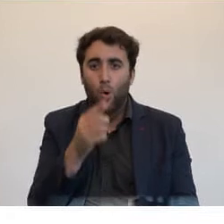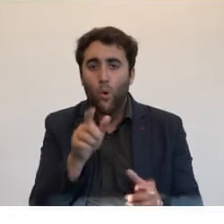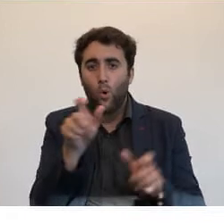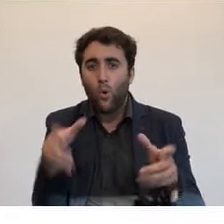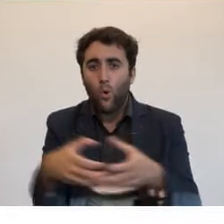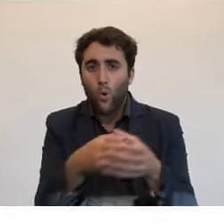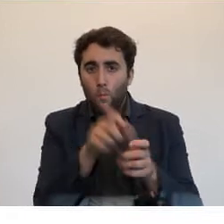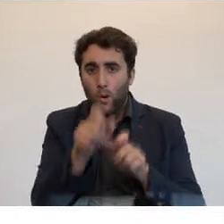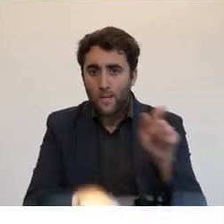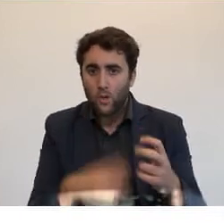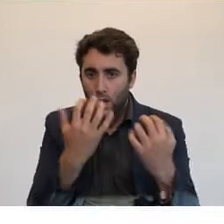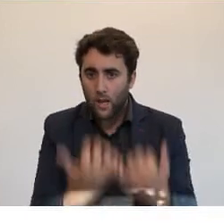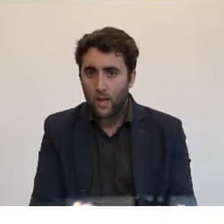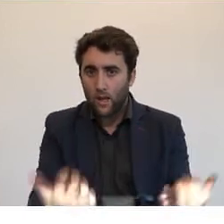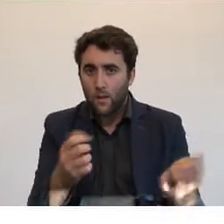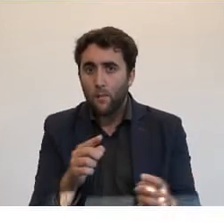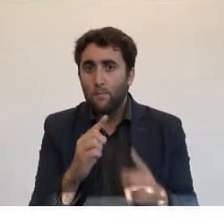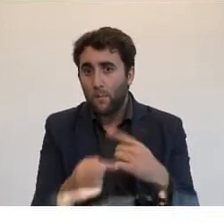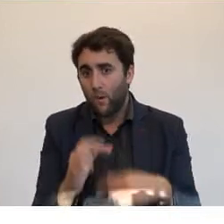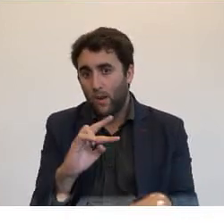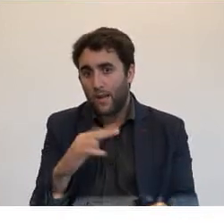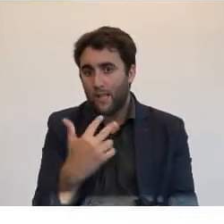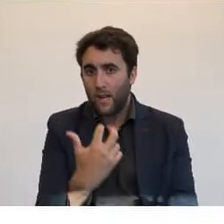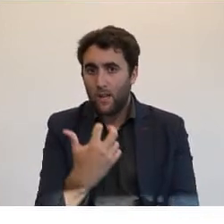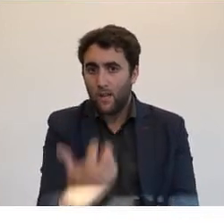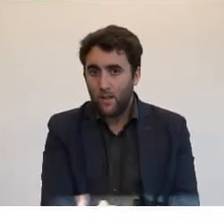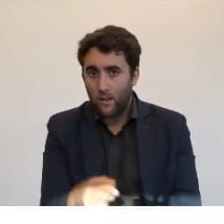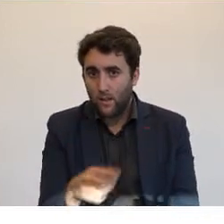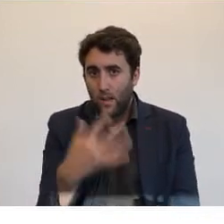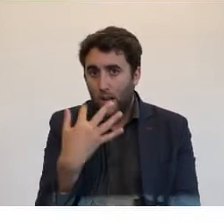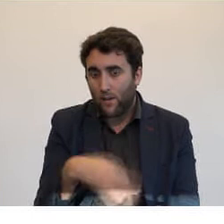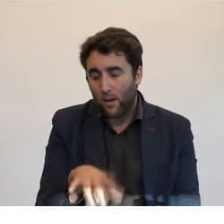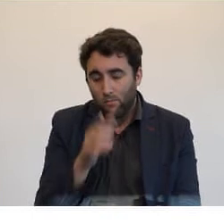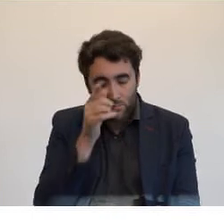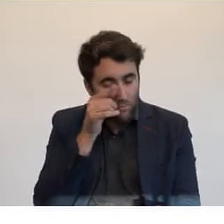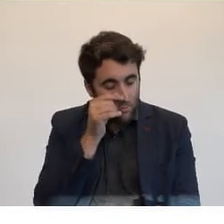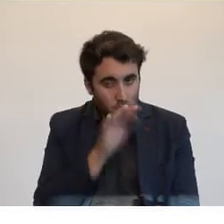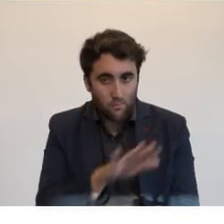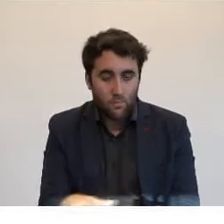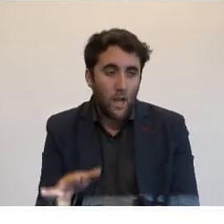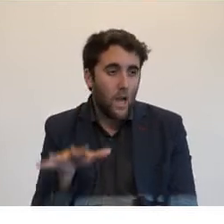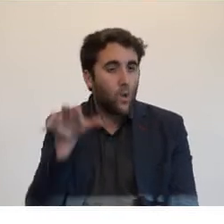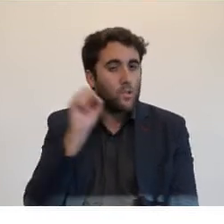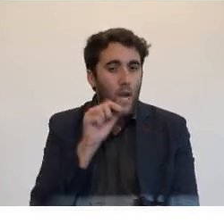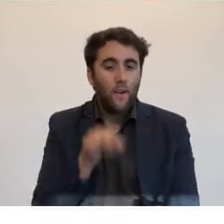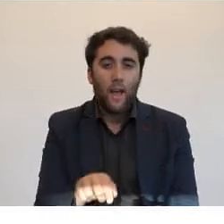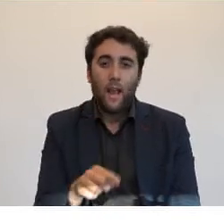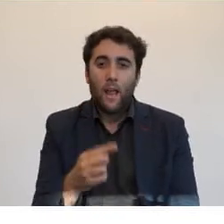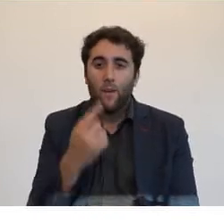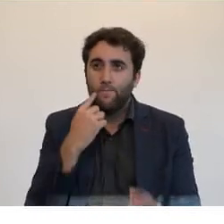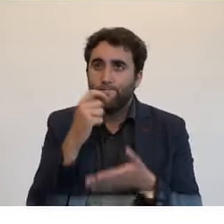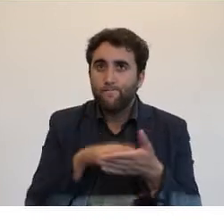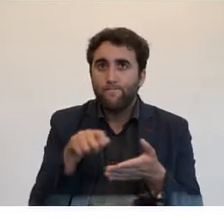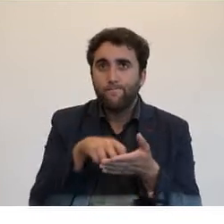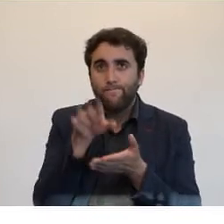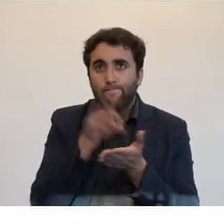de estudiantes, entre los cuales, por cierto, hay uno en la tercera fila que literalmente está dormido, escuchaban y tomaban notas